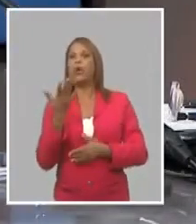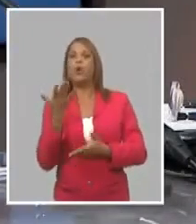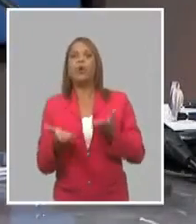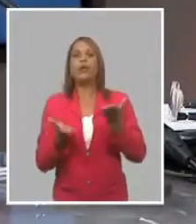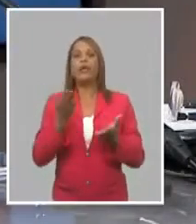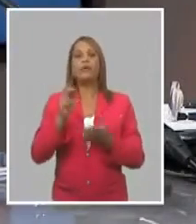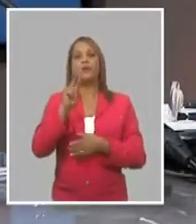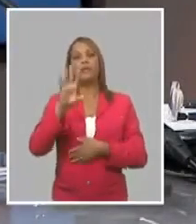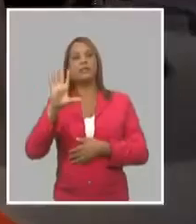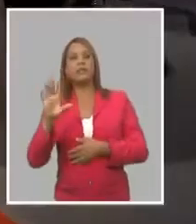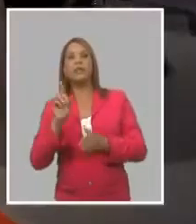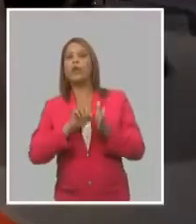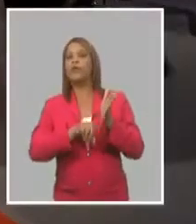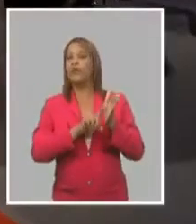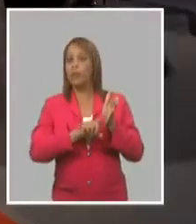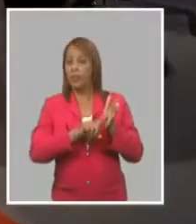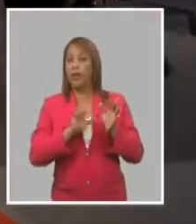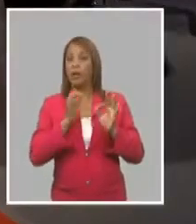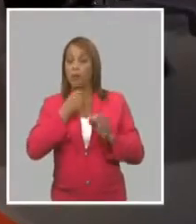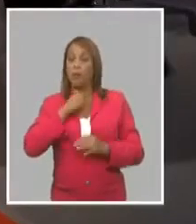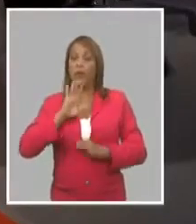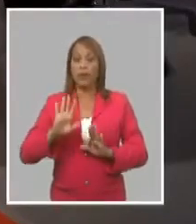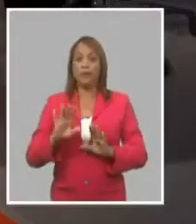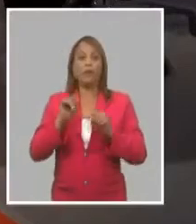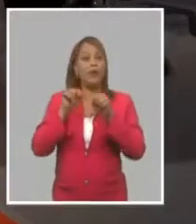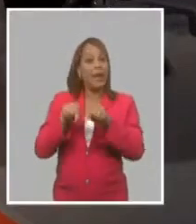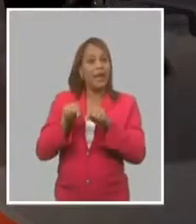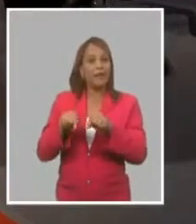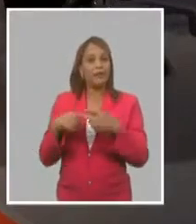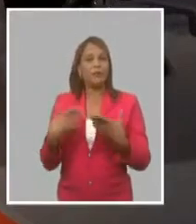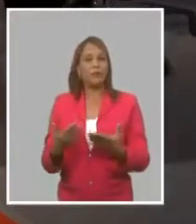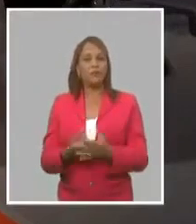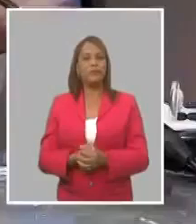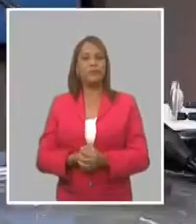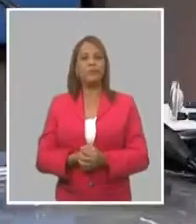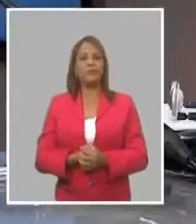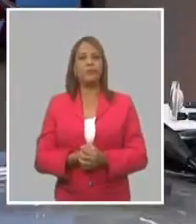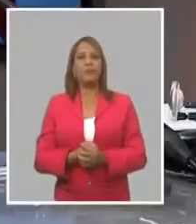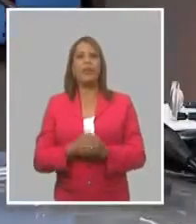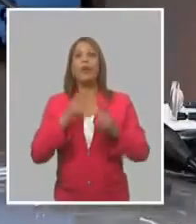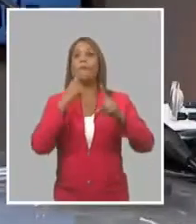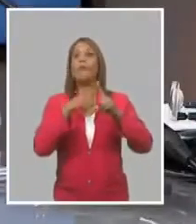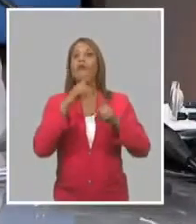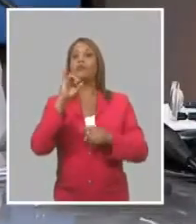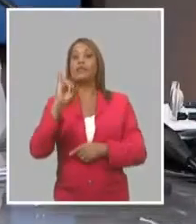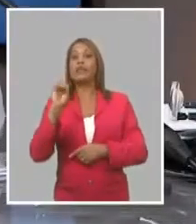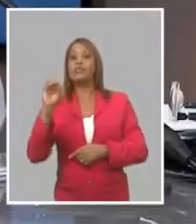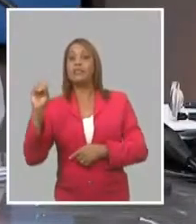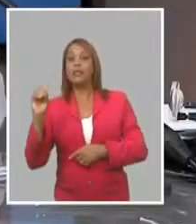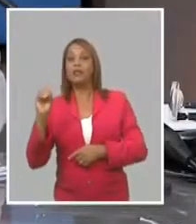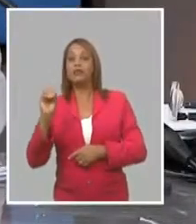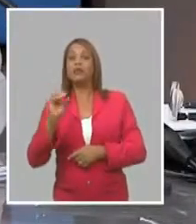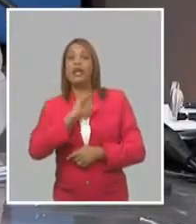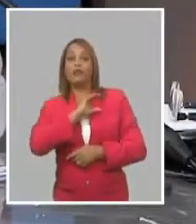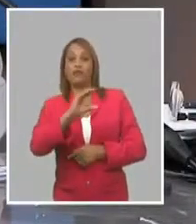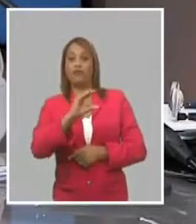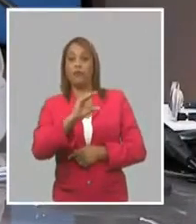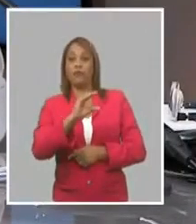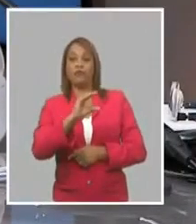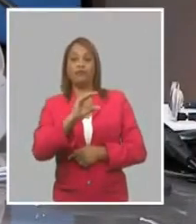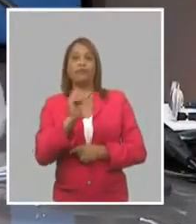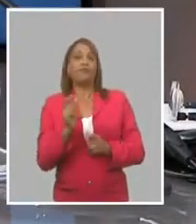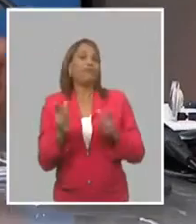valen 25 centavos. Eso, por 600 pesos, el subsidio es de este